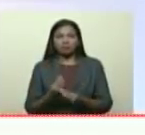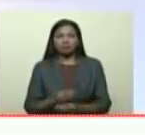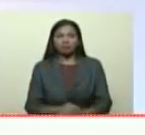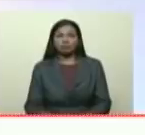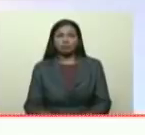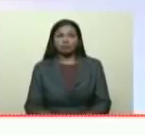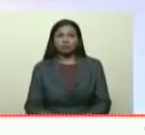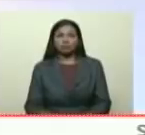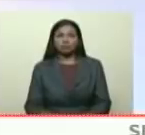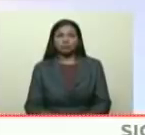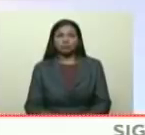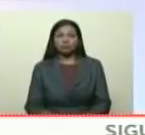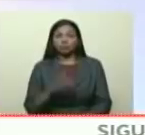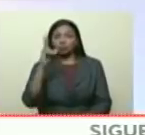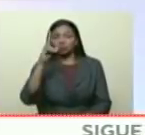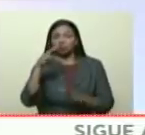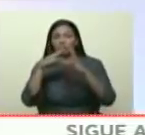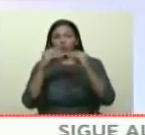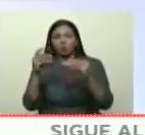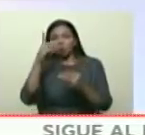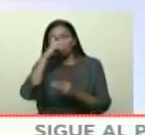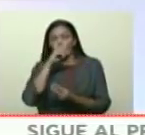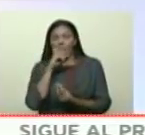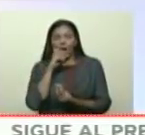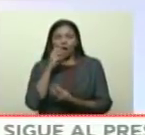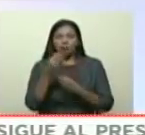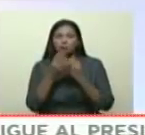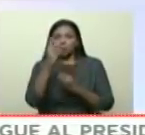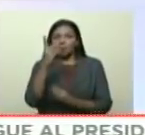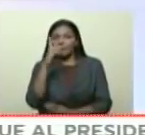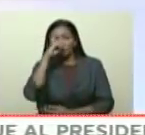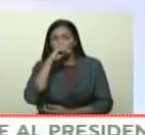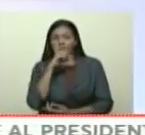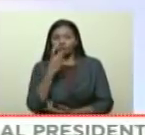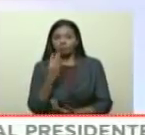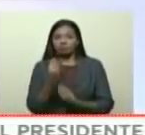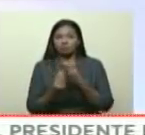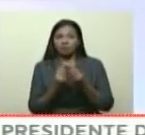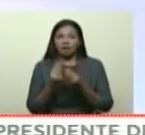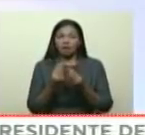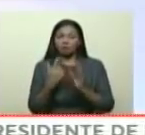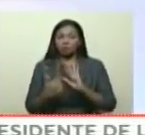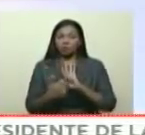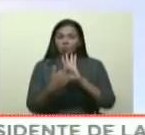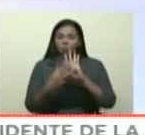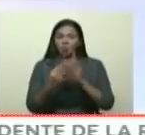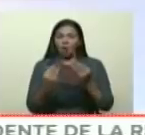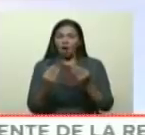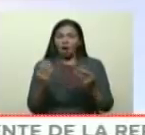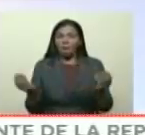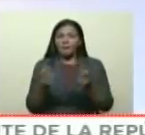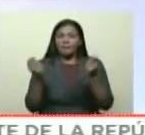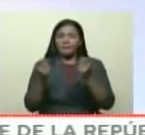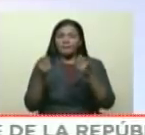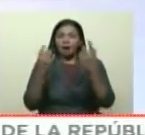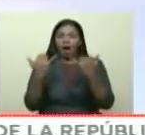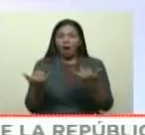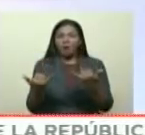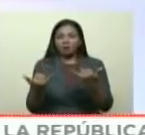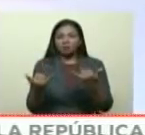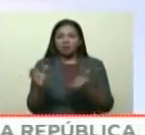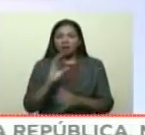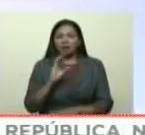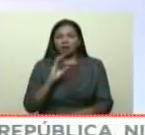Durante todo el año, todos los años. Tiene una presentación de arranque principal en